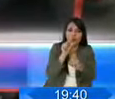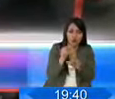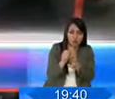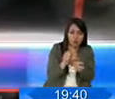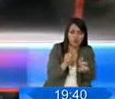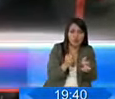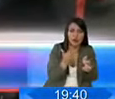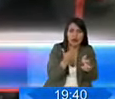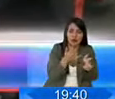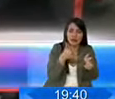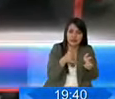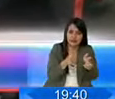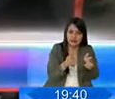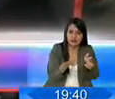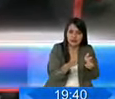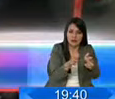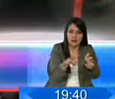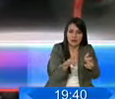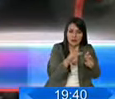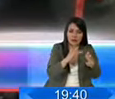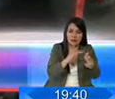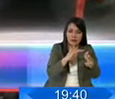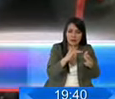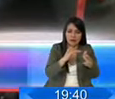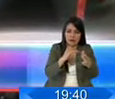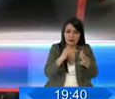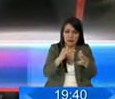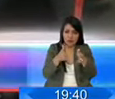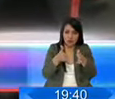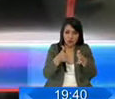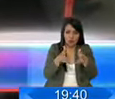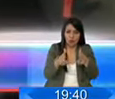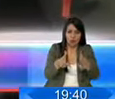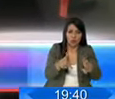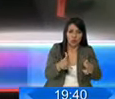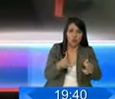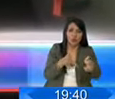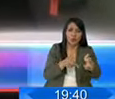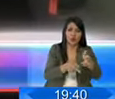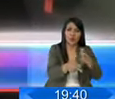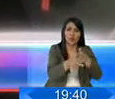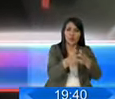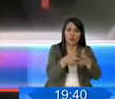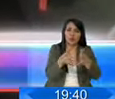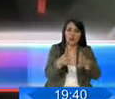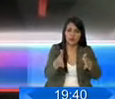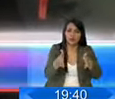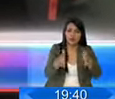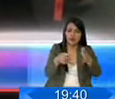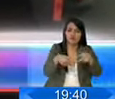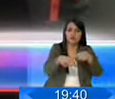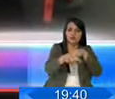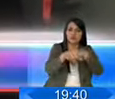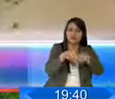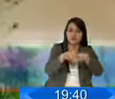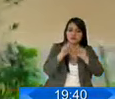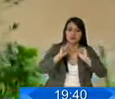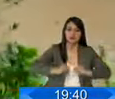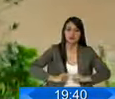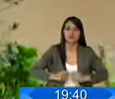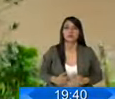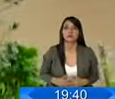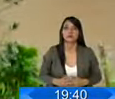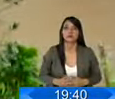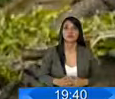día vamos a seguir colocando lo que es material en el carril que está habilitado para que ya tenga la vía fluidez vehicular. Desde